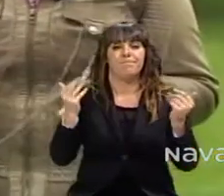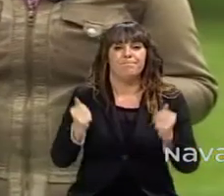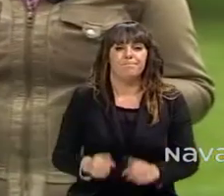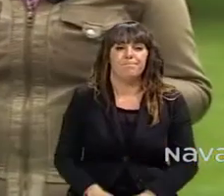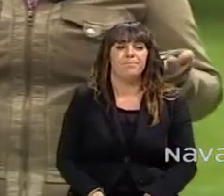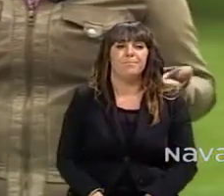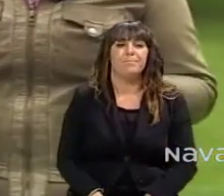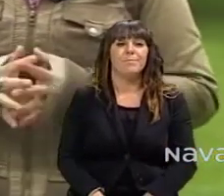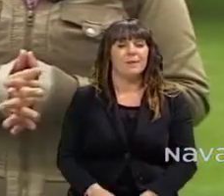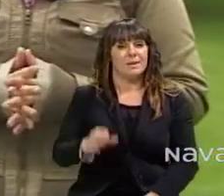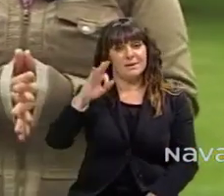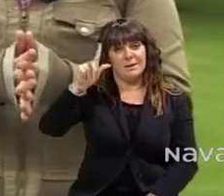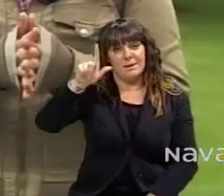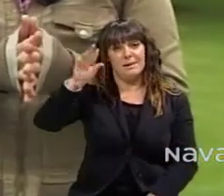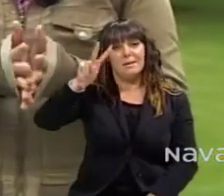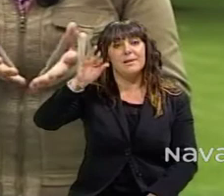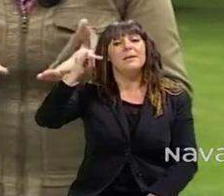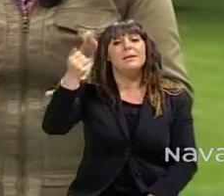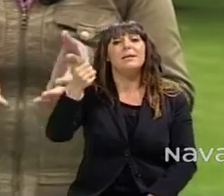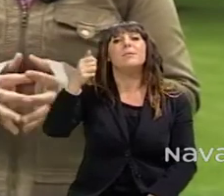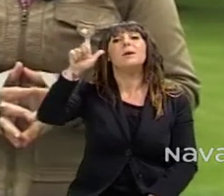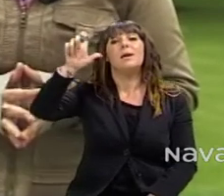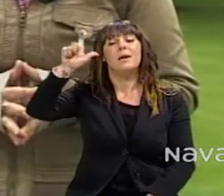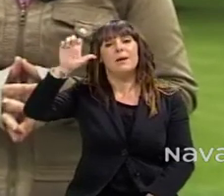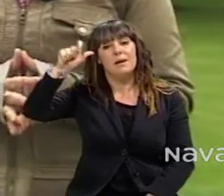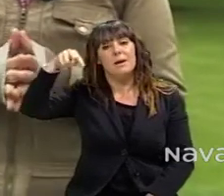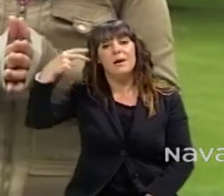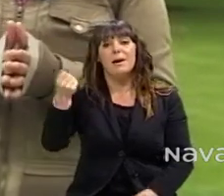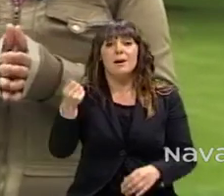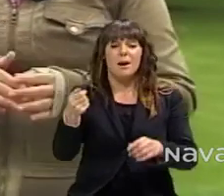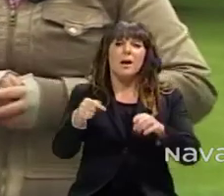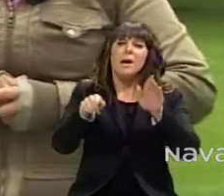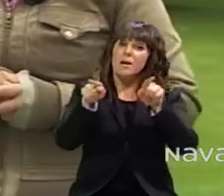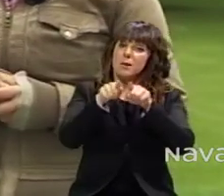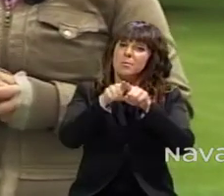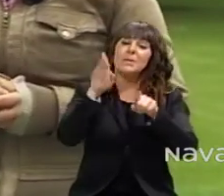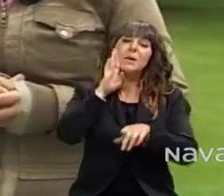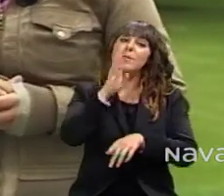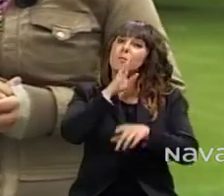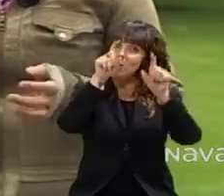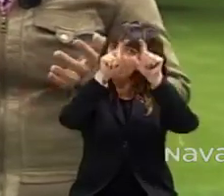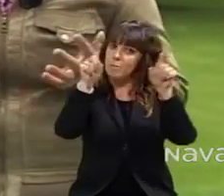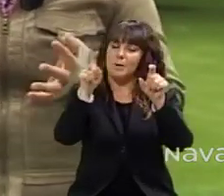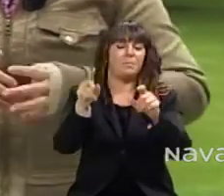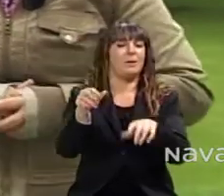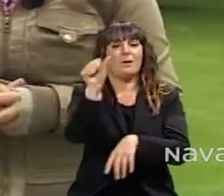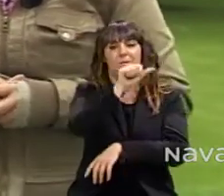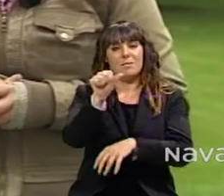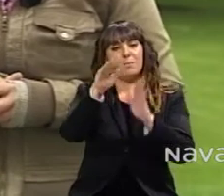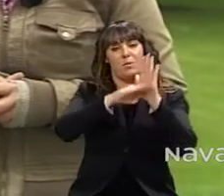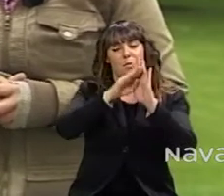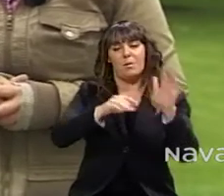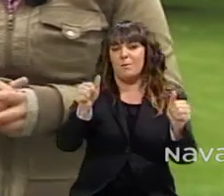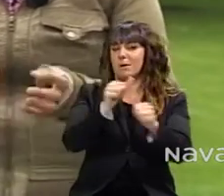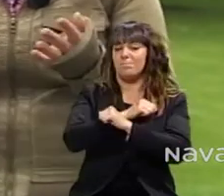Y con Silvia y Elena Rodríguez y la empresa Como Mami terminamos nuestro No te pares de esta semana, como siempre muchísimas gracias